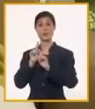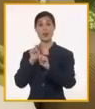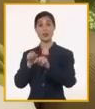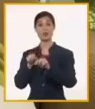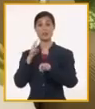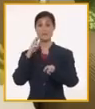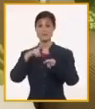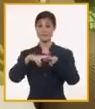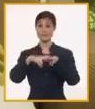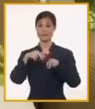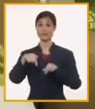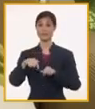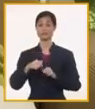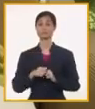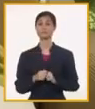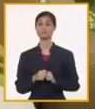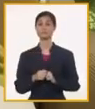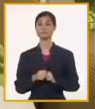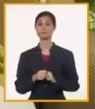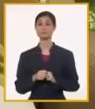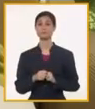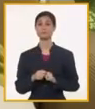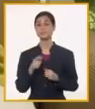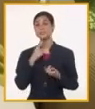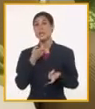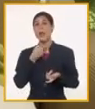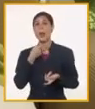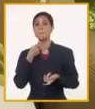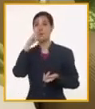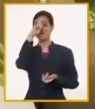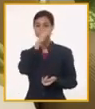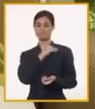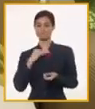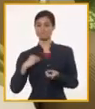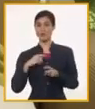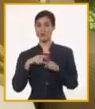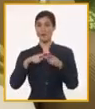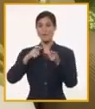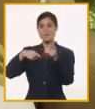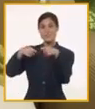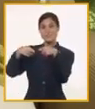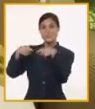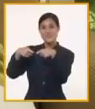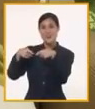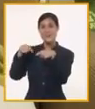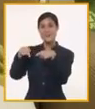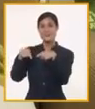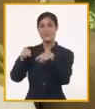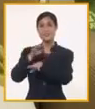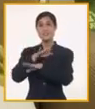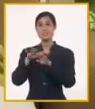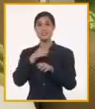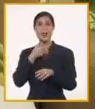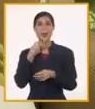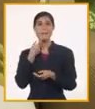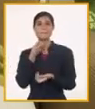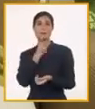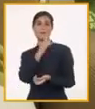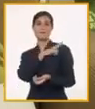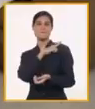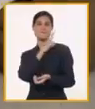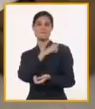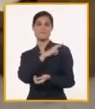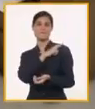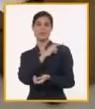Y no obstante, a pesar de ser médico y cirujano, a él le llaman todos el comandante